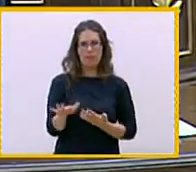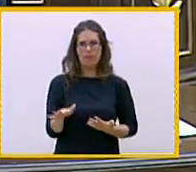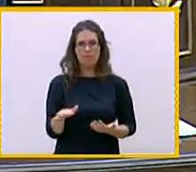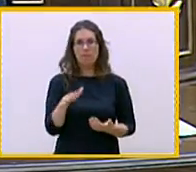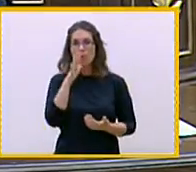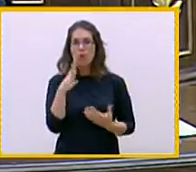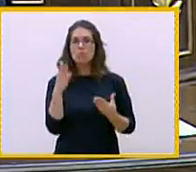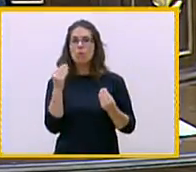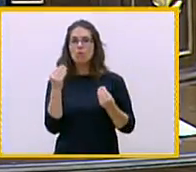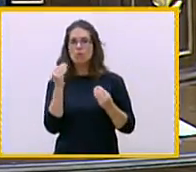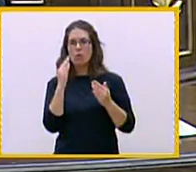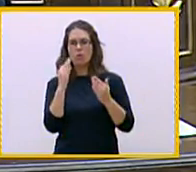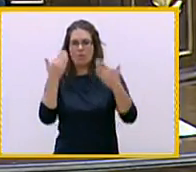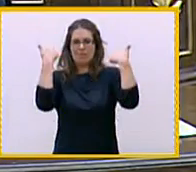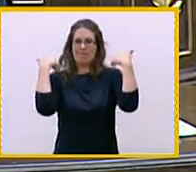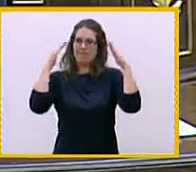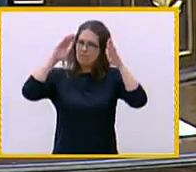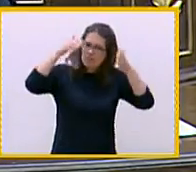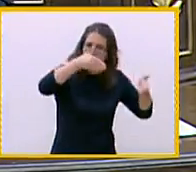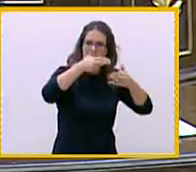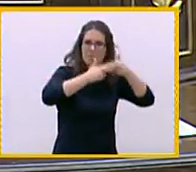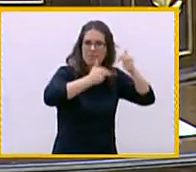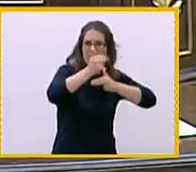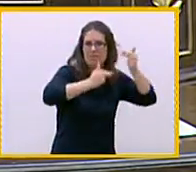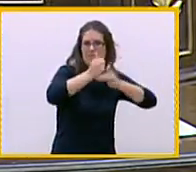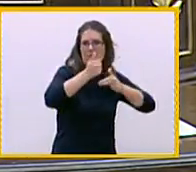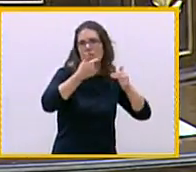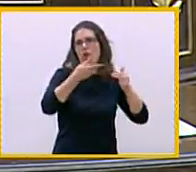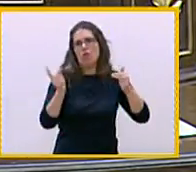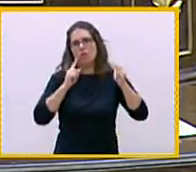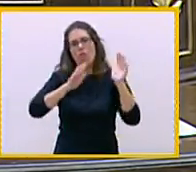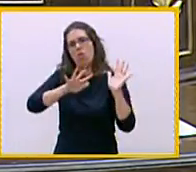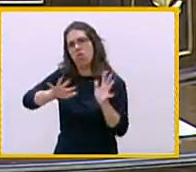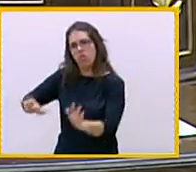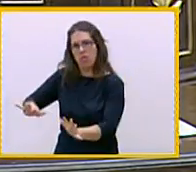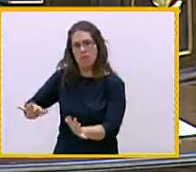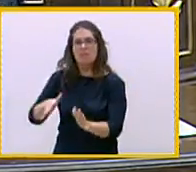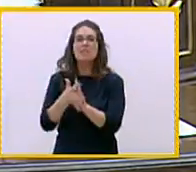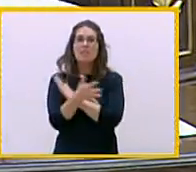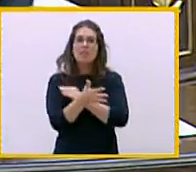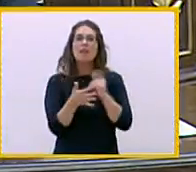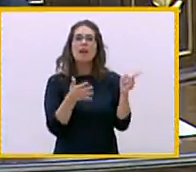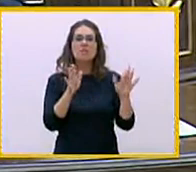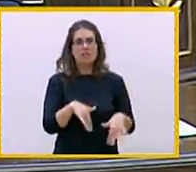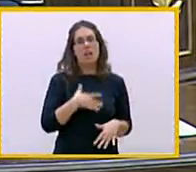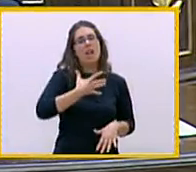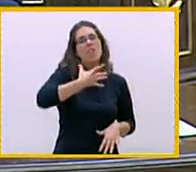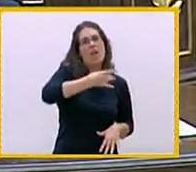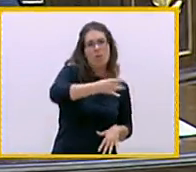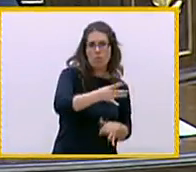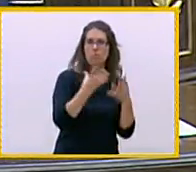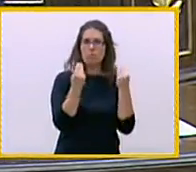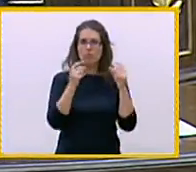construcción residencial y, en relación con él, también al excesivo endeudamiento de empresas y